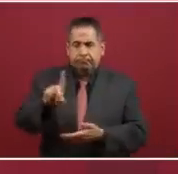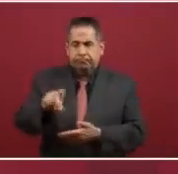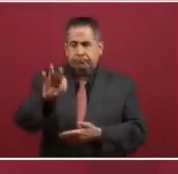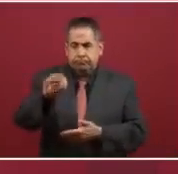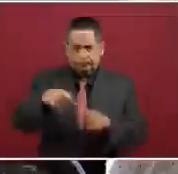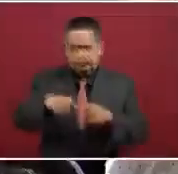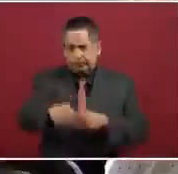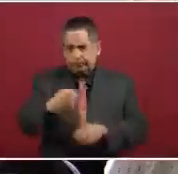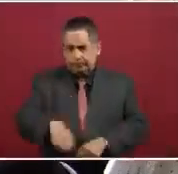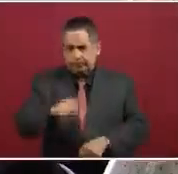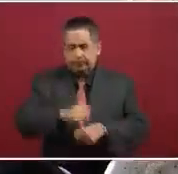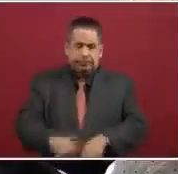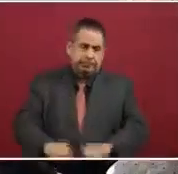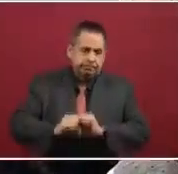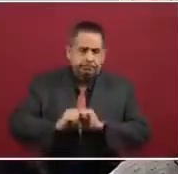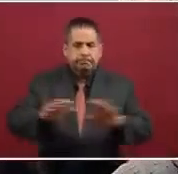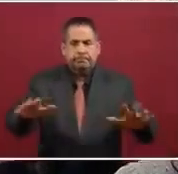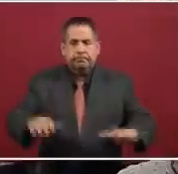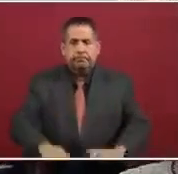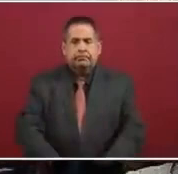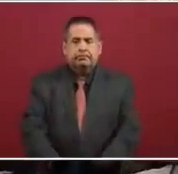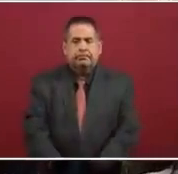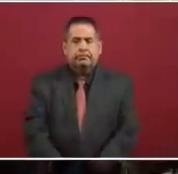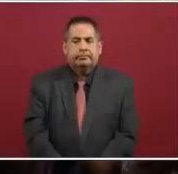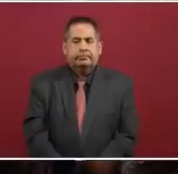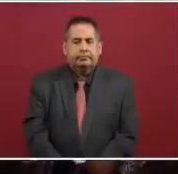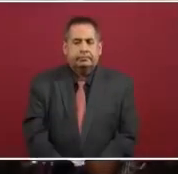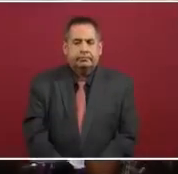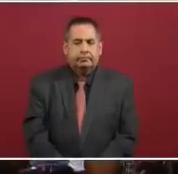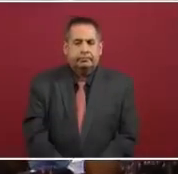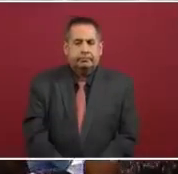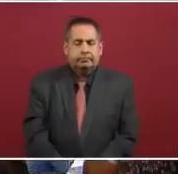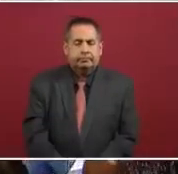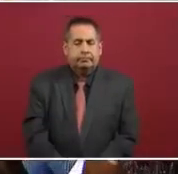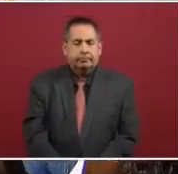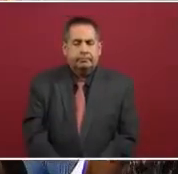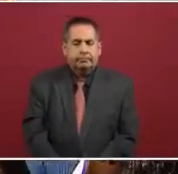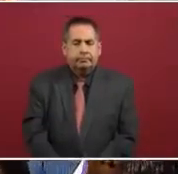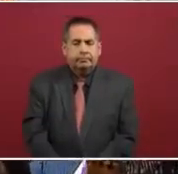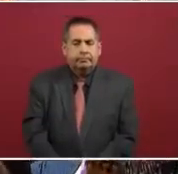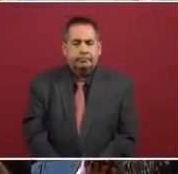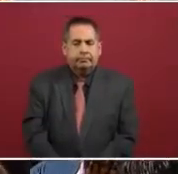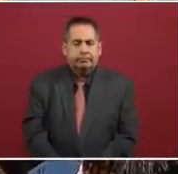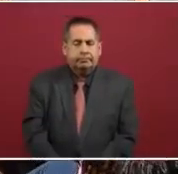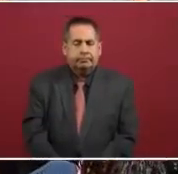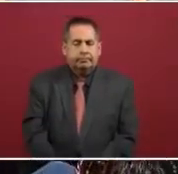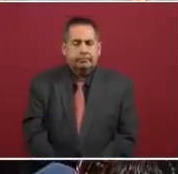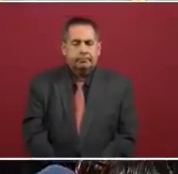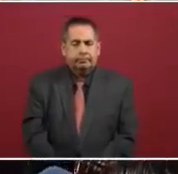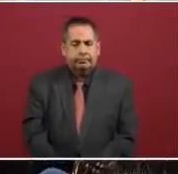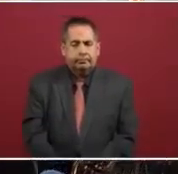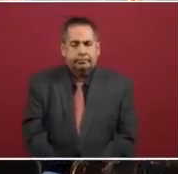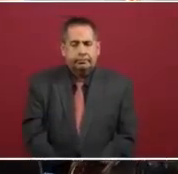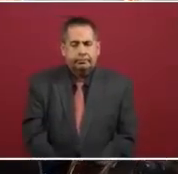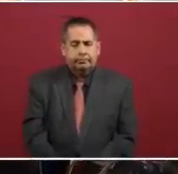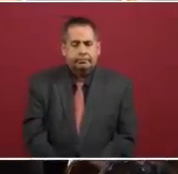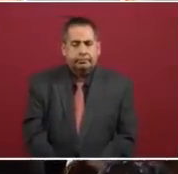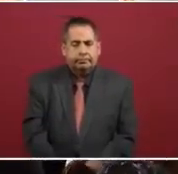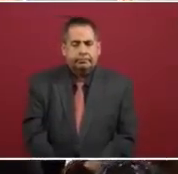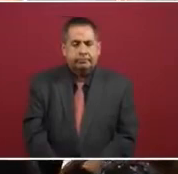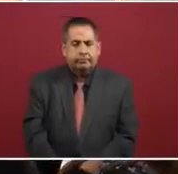esta semana. Presidente. ¿Quiere firmarlo? ¿No? ¿Ya? ¿Ya? Pues pasamos.